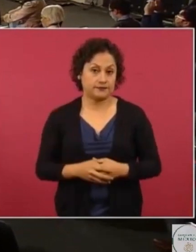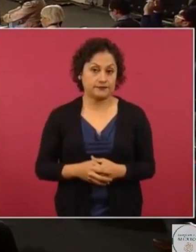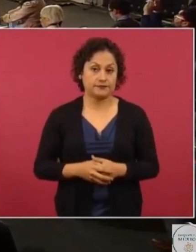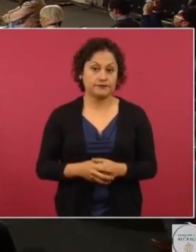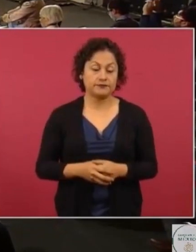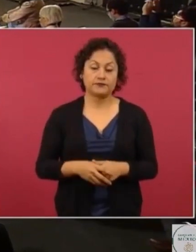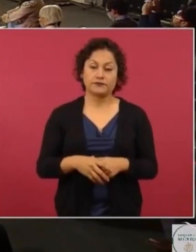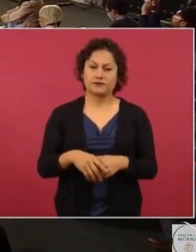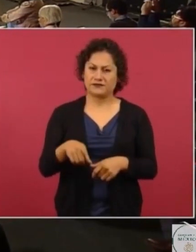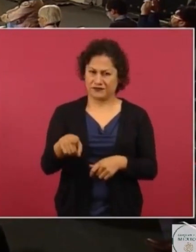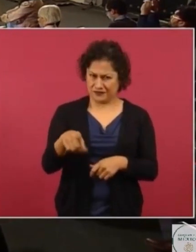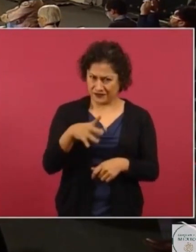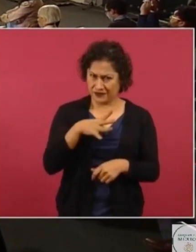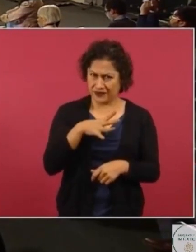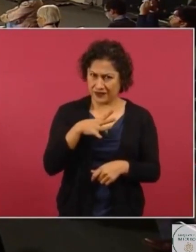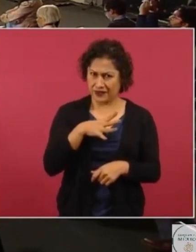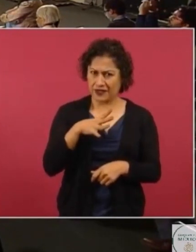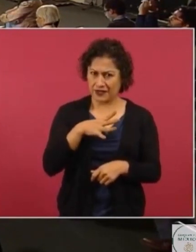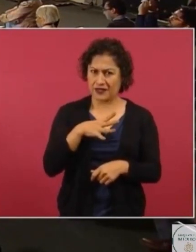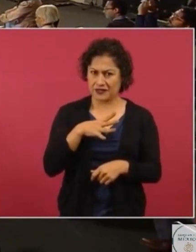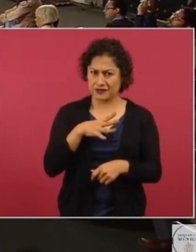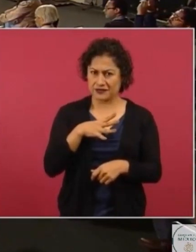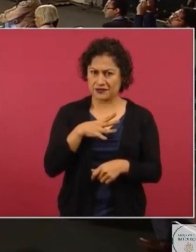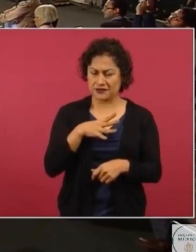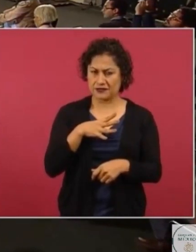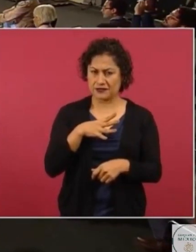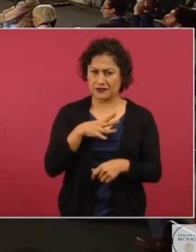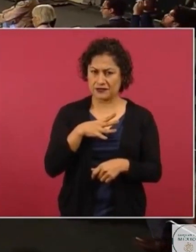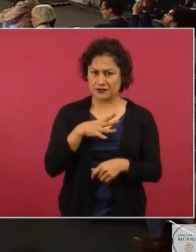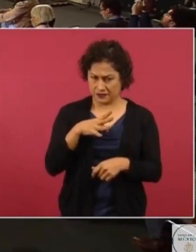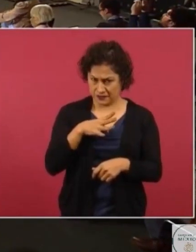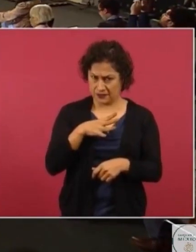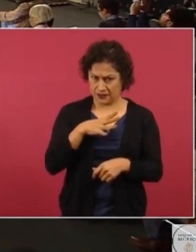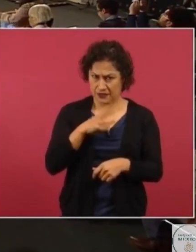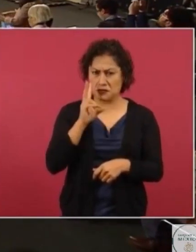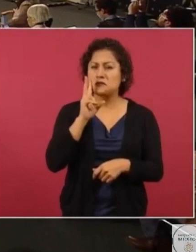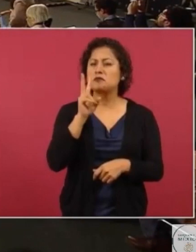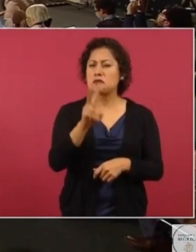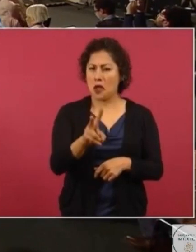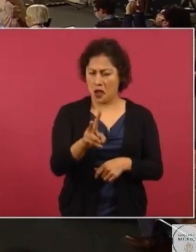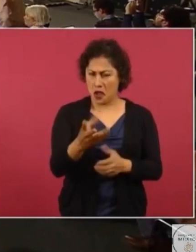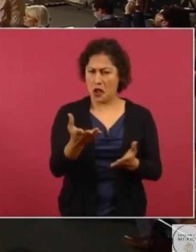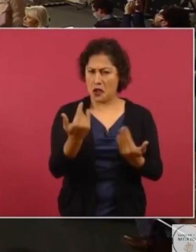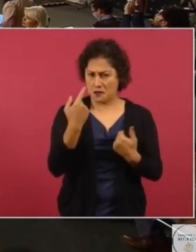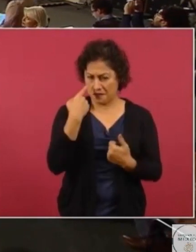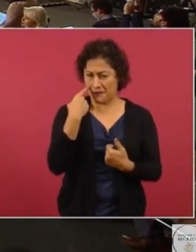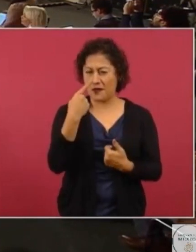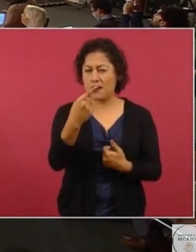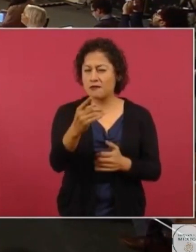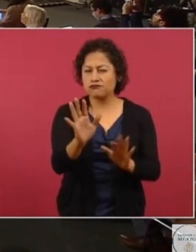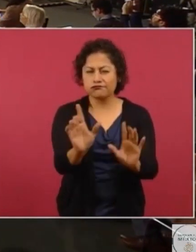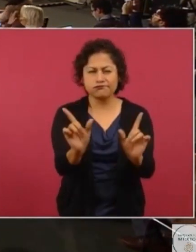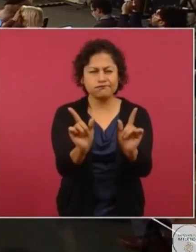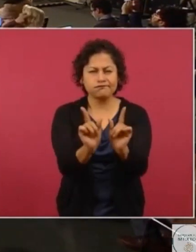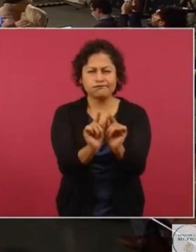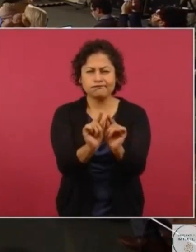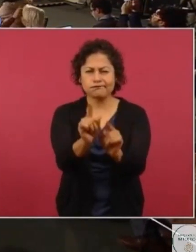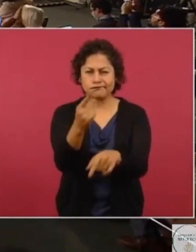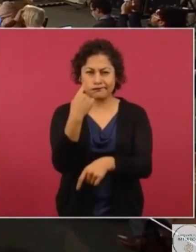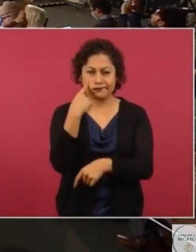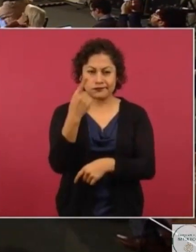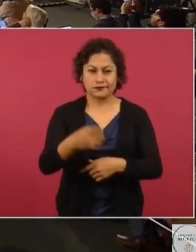¿No tienes ahí el fragmento? Vamos a ver un momentito.